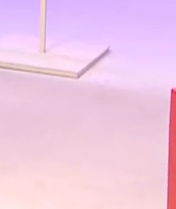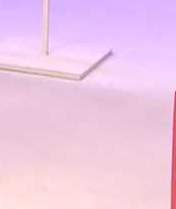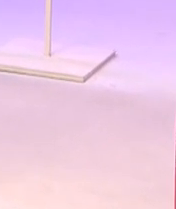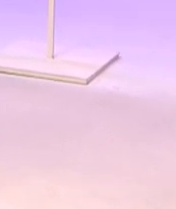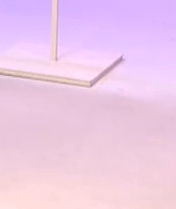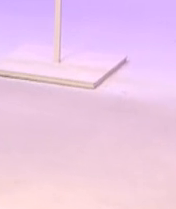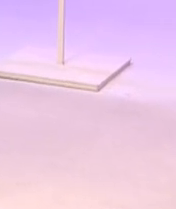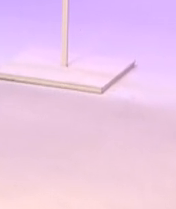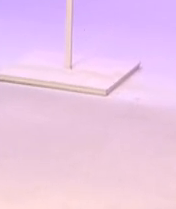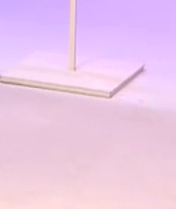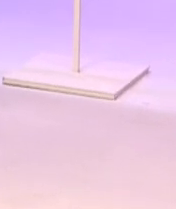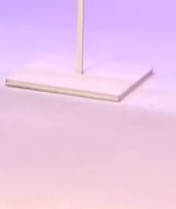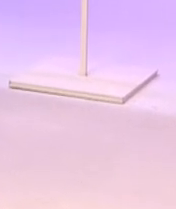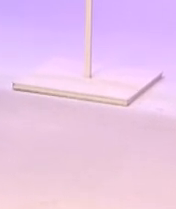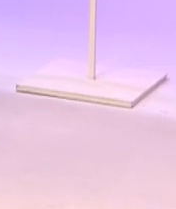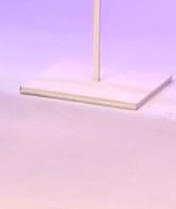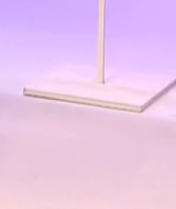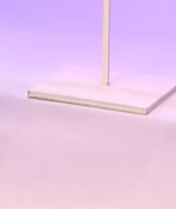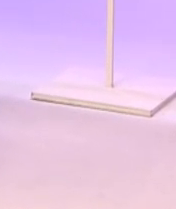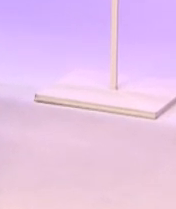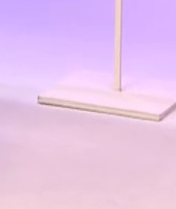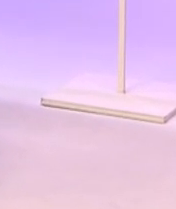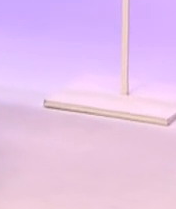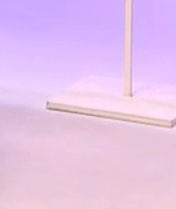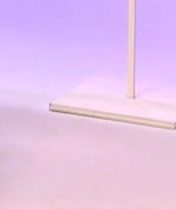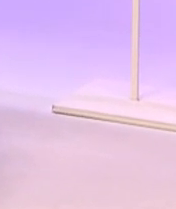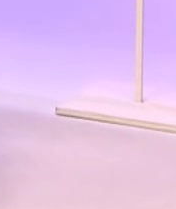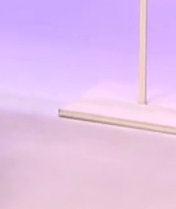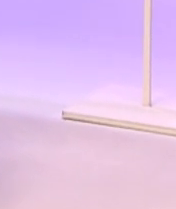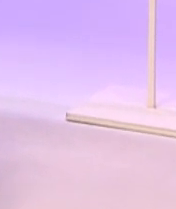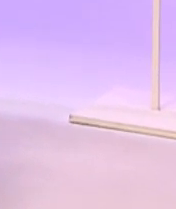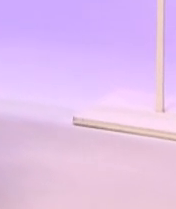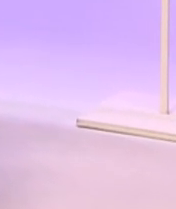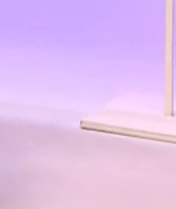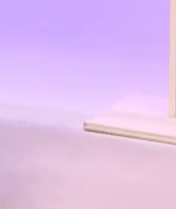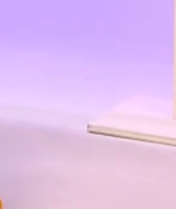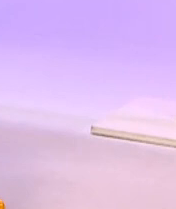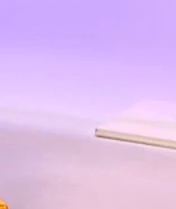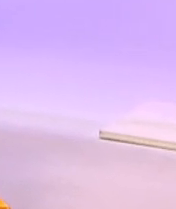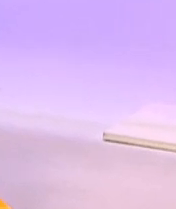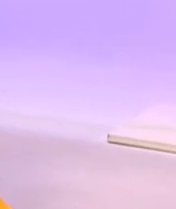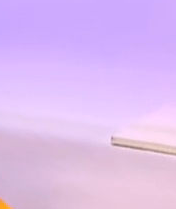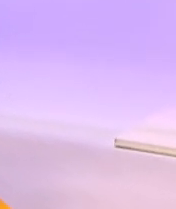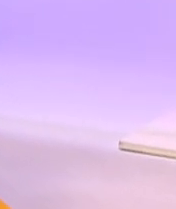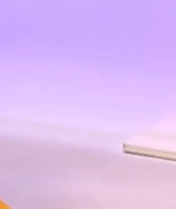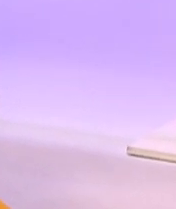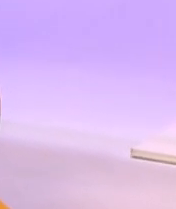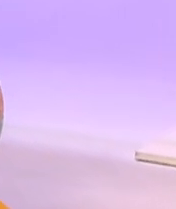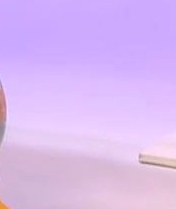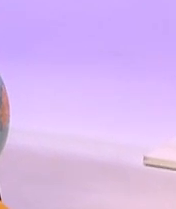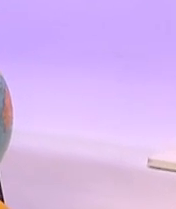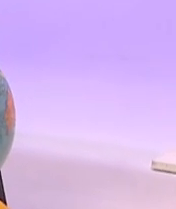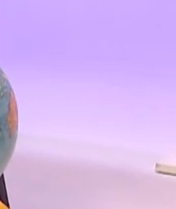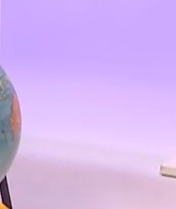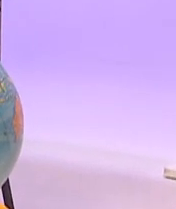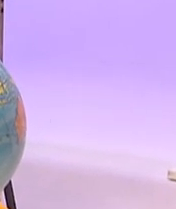fantasmas, por bruma, por nadie, por sombras. Hemos expiado. Lo que quiero